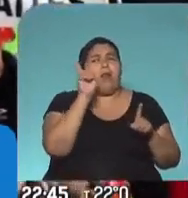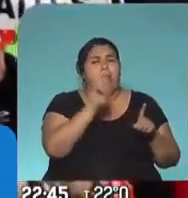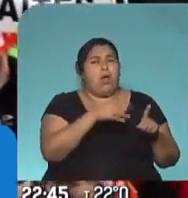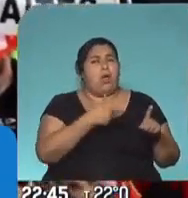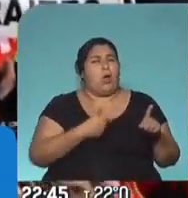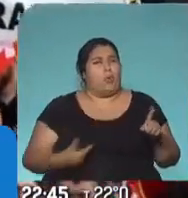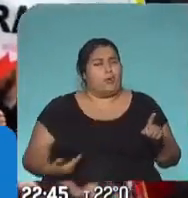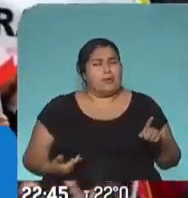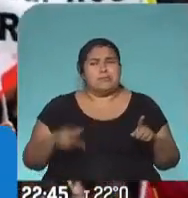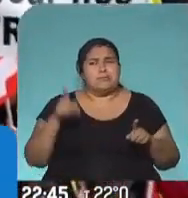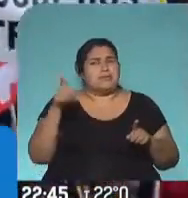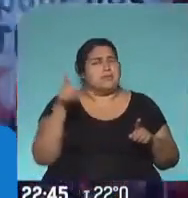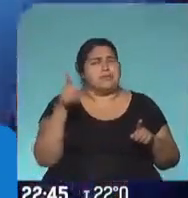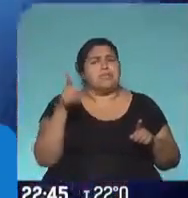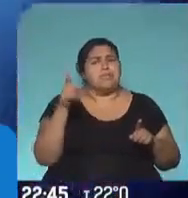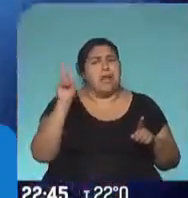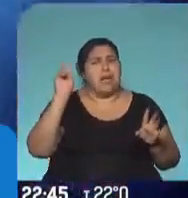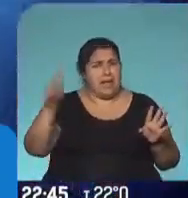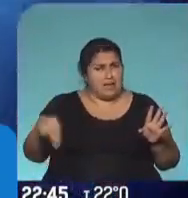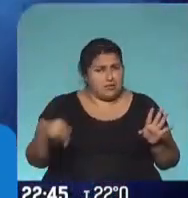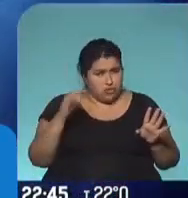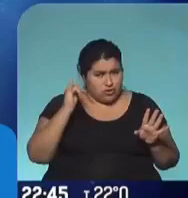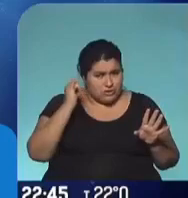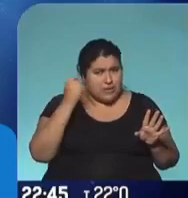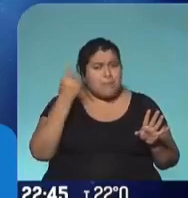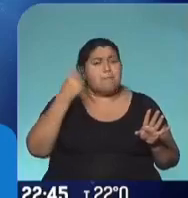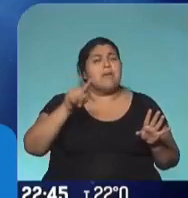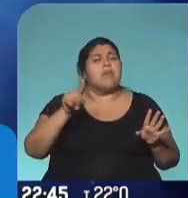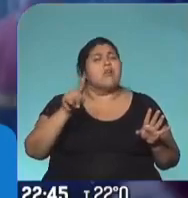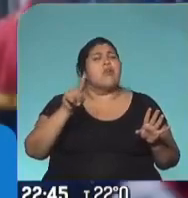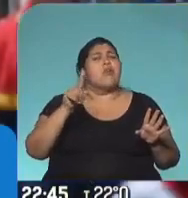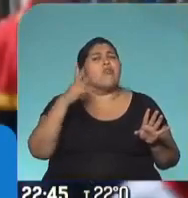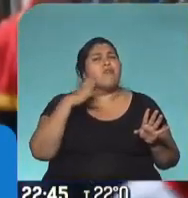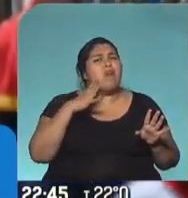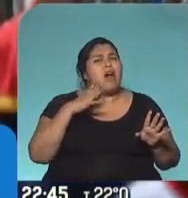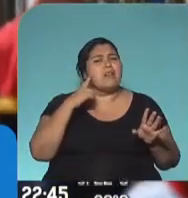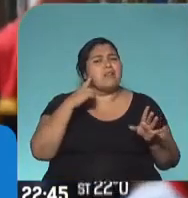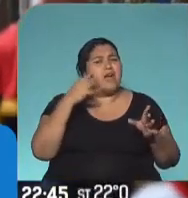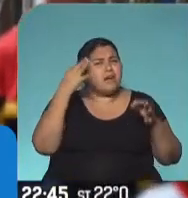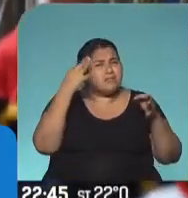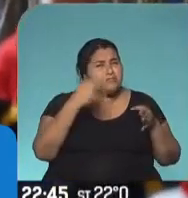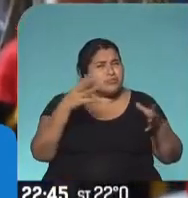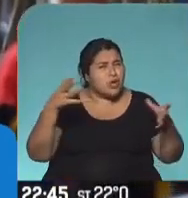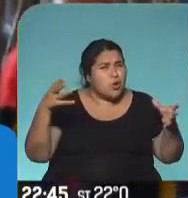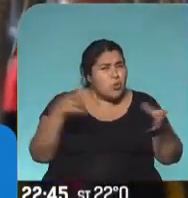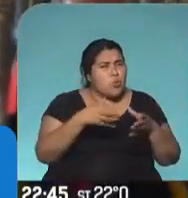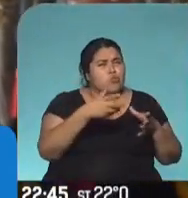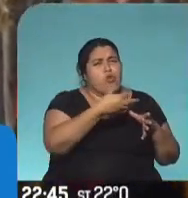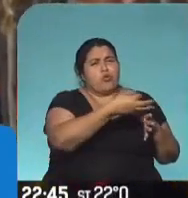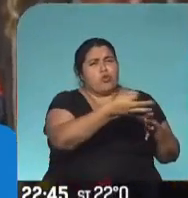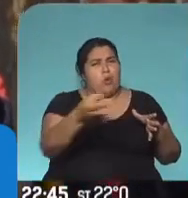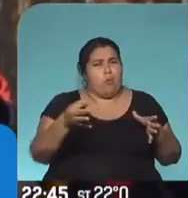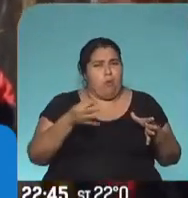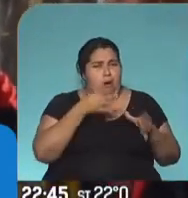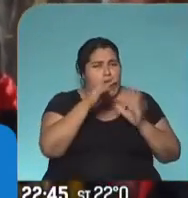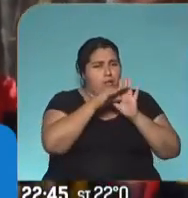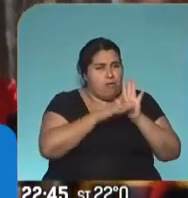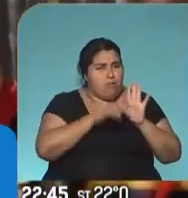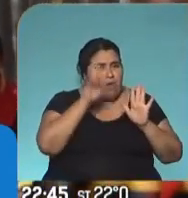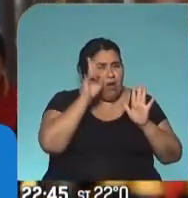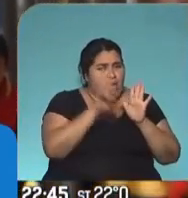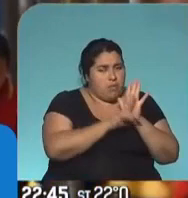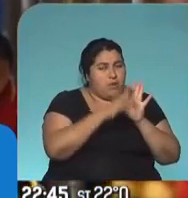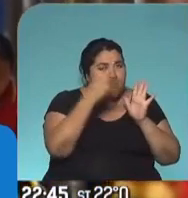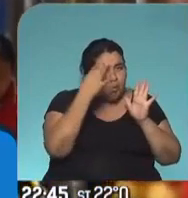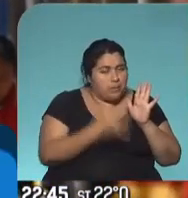uno lo mira, tiene algo de razón, en el sentido, bueno, vamos a tratar de unificar y que todos los franceses tengan las mismas reglas para jubilarse y que